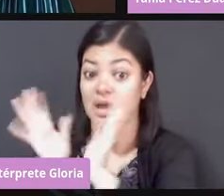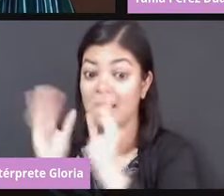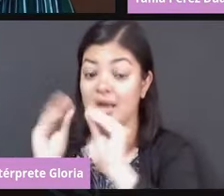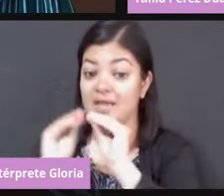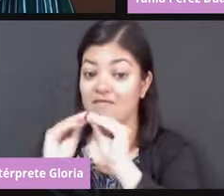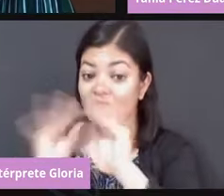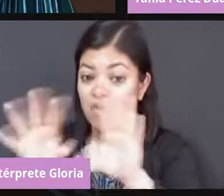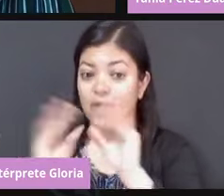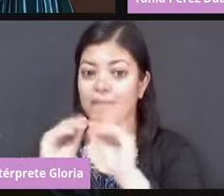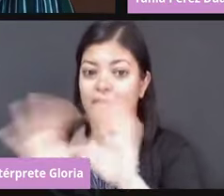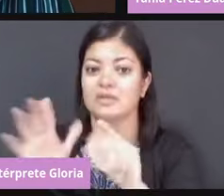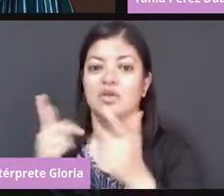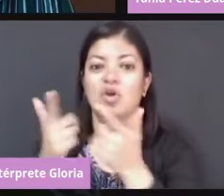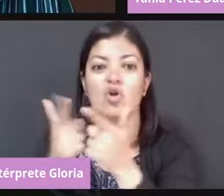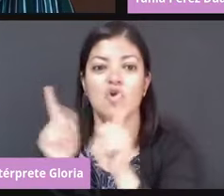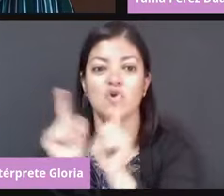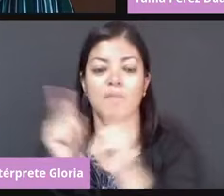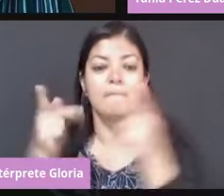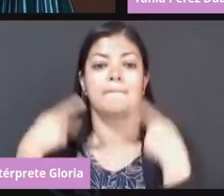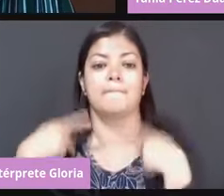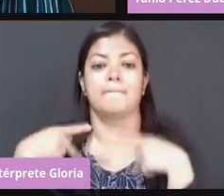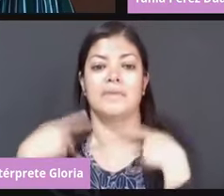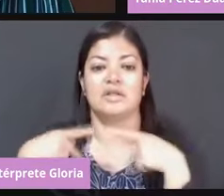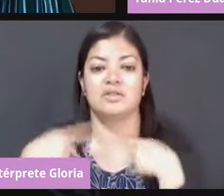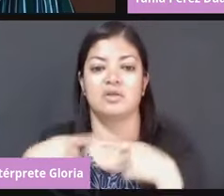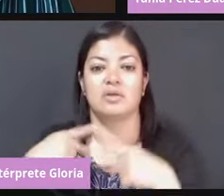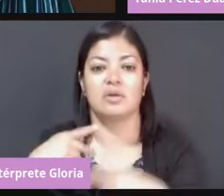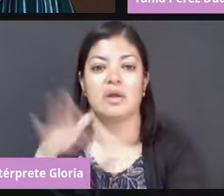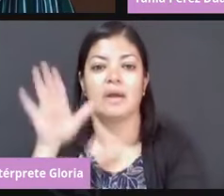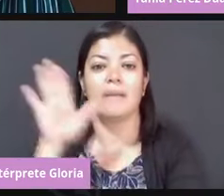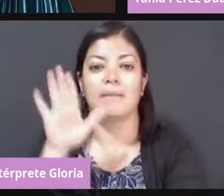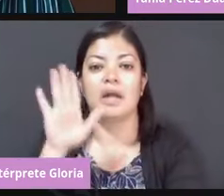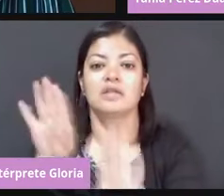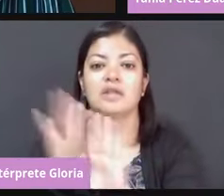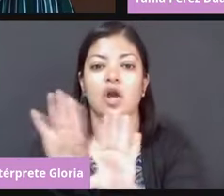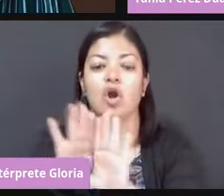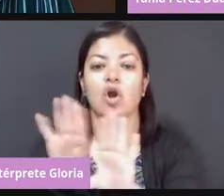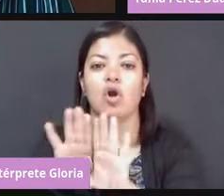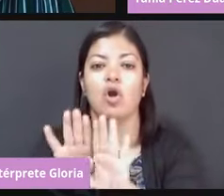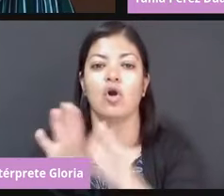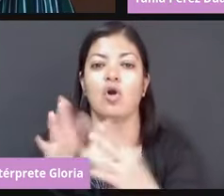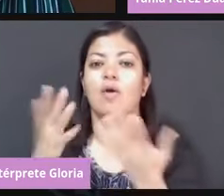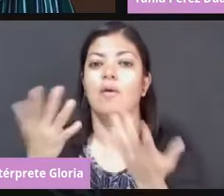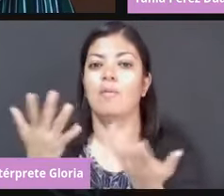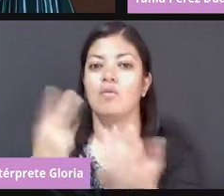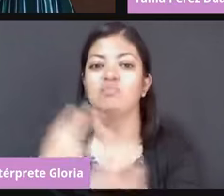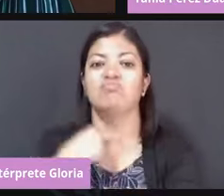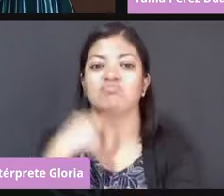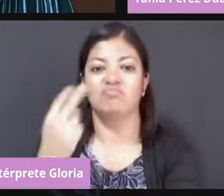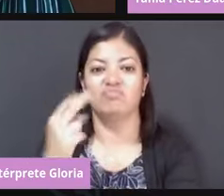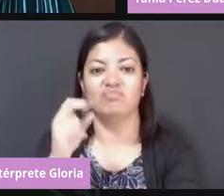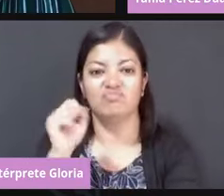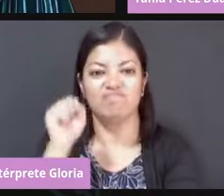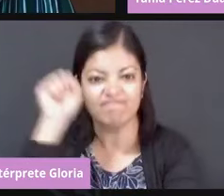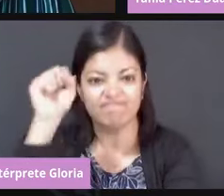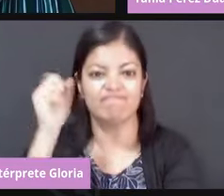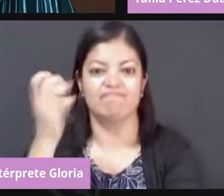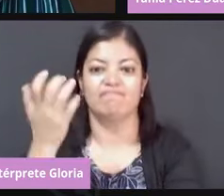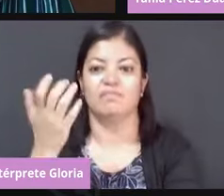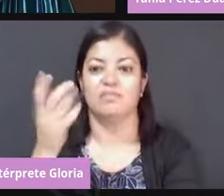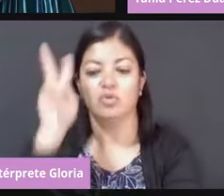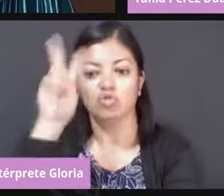como grupos de personas con TOC que están como saliendo también a alzar la voz y a dar su